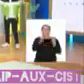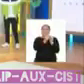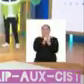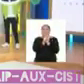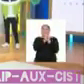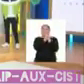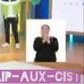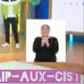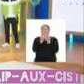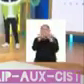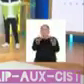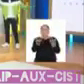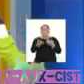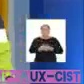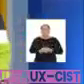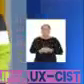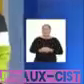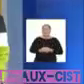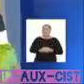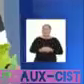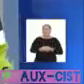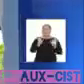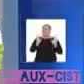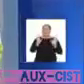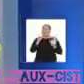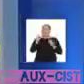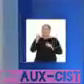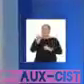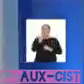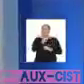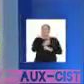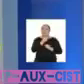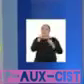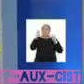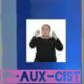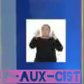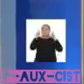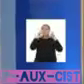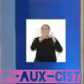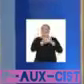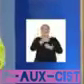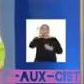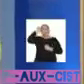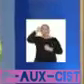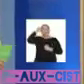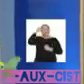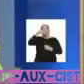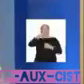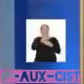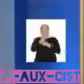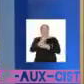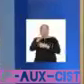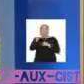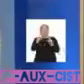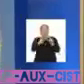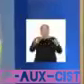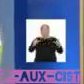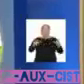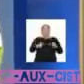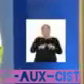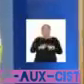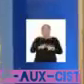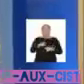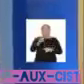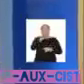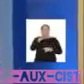¡Juntas y juntos! Pero cada uno en su pantalla. Y recuerden, si tuvieran que compartir un espacio con alguien más,